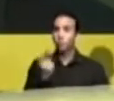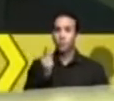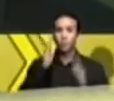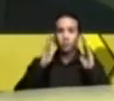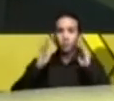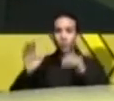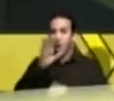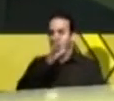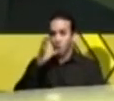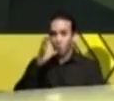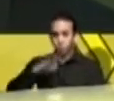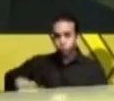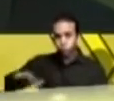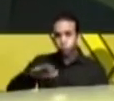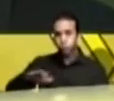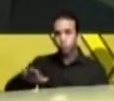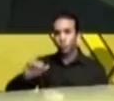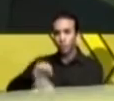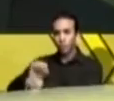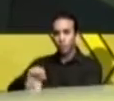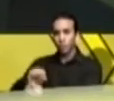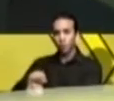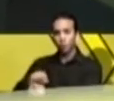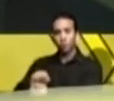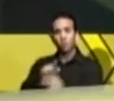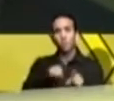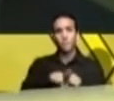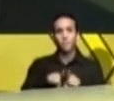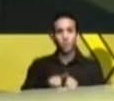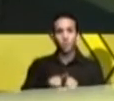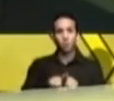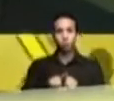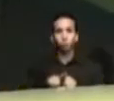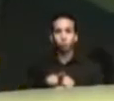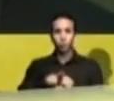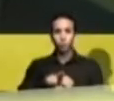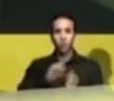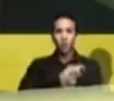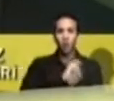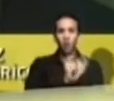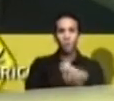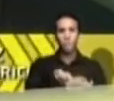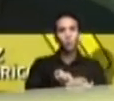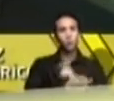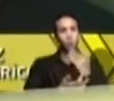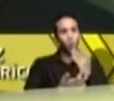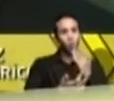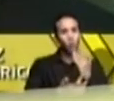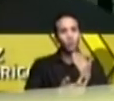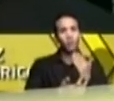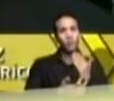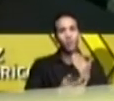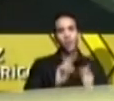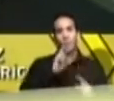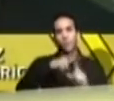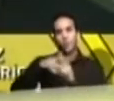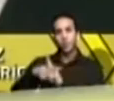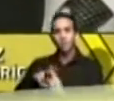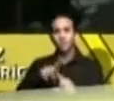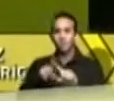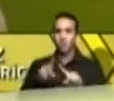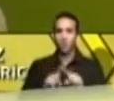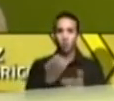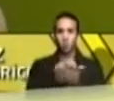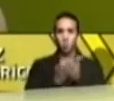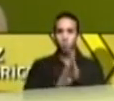el sector agrícola, sino que también porque demarca lo que es una transición hacia la economía del conocimiento, que obviamente es algo que se aplica a todos los sectores de la